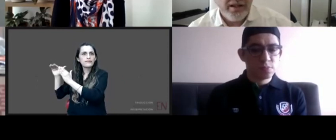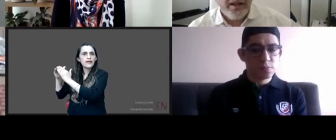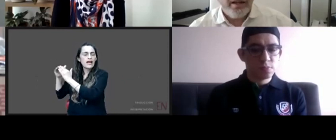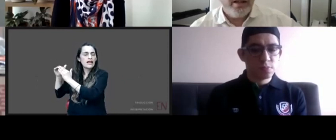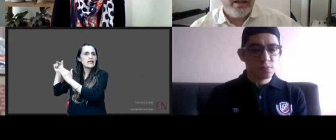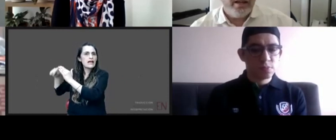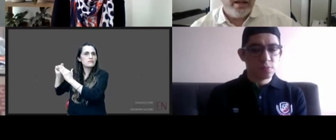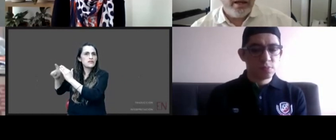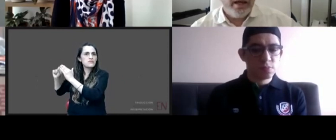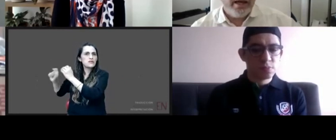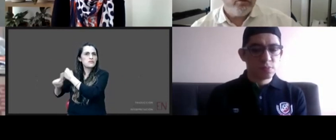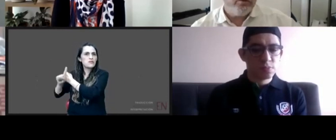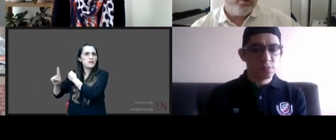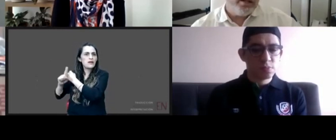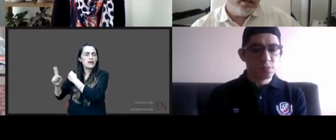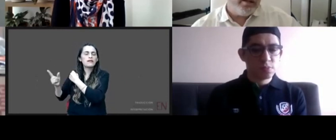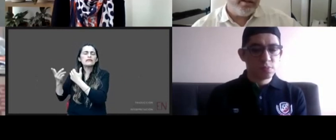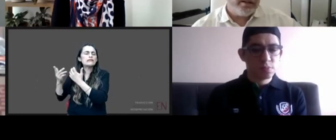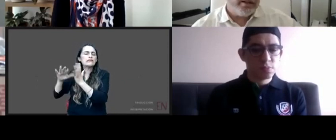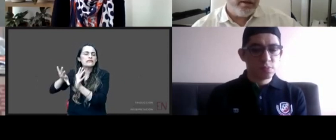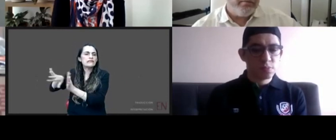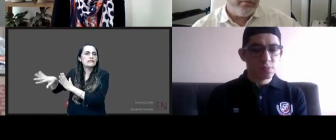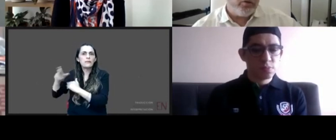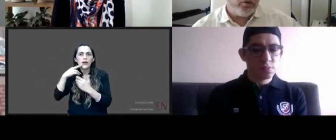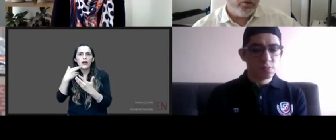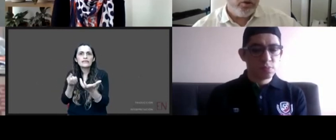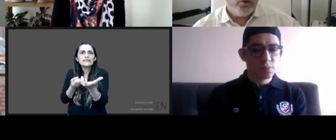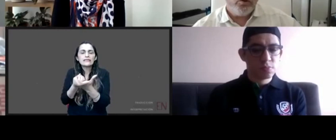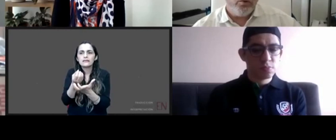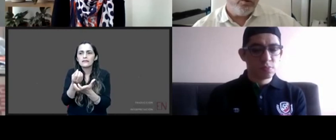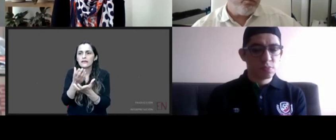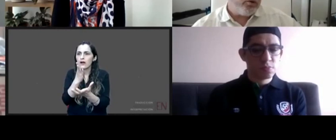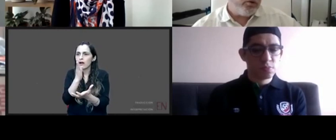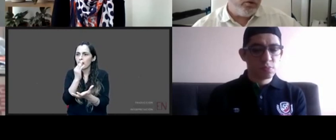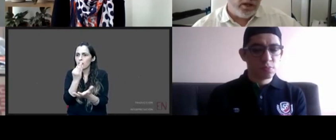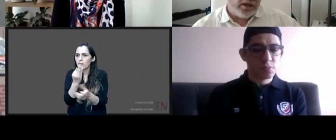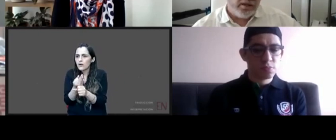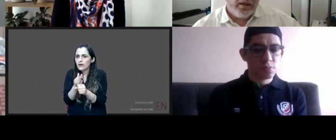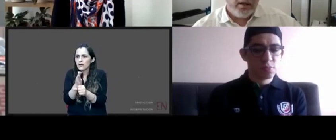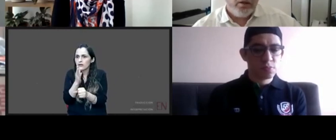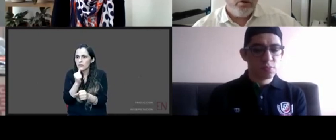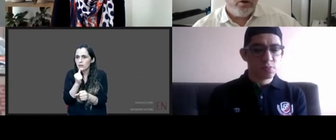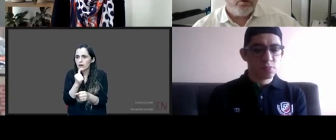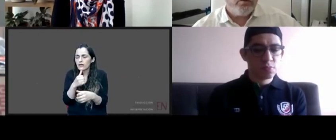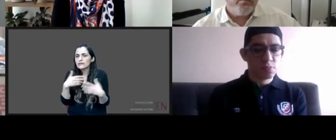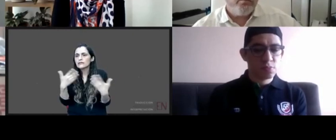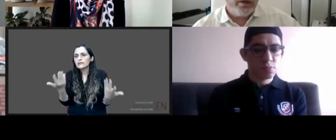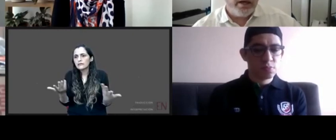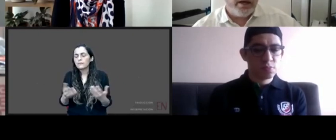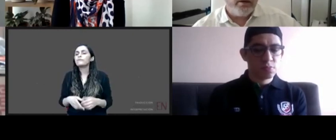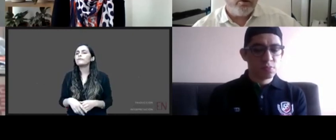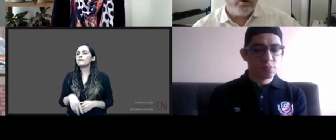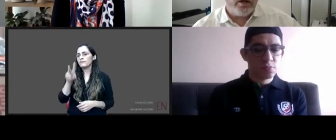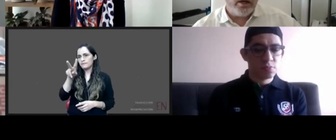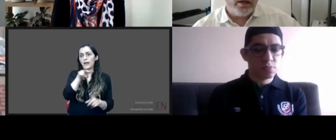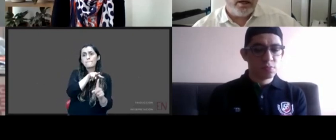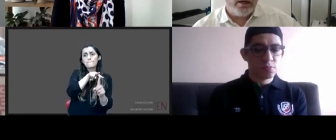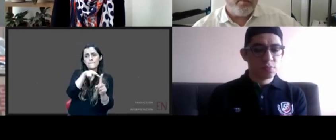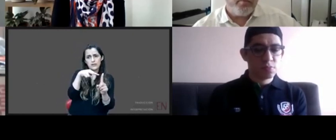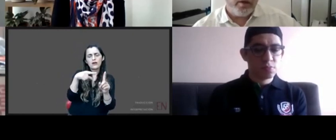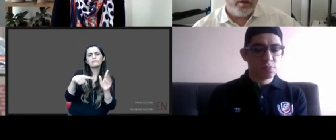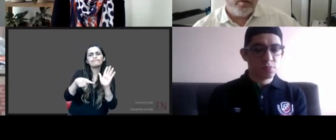hogar. Esto podría ser también visto como una oportunidad. Yo creo